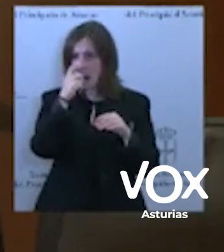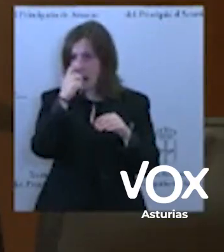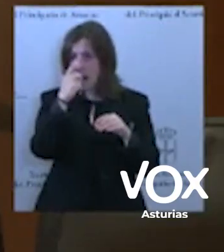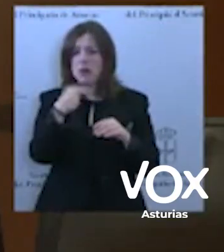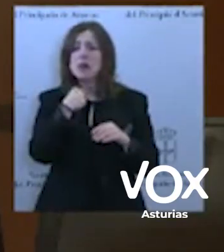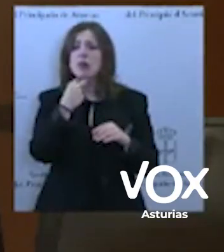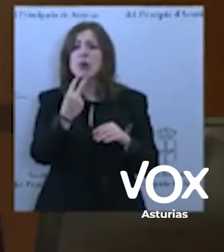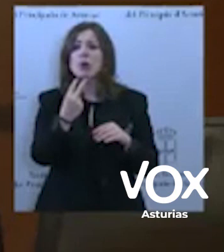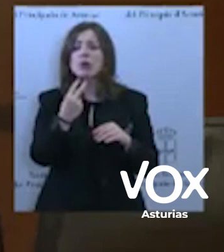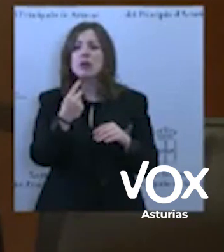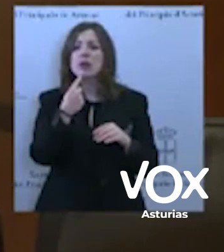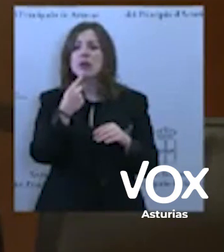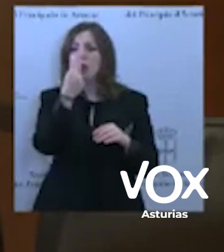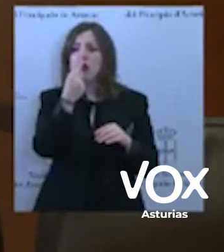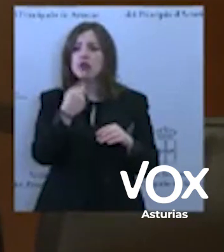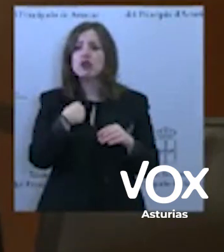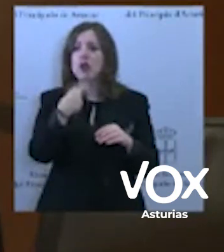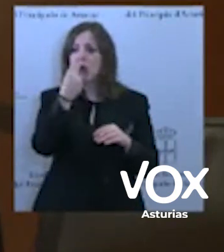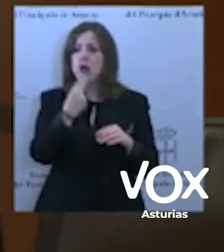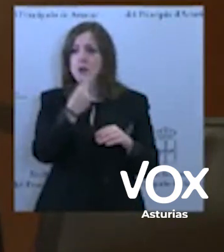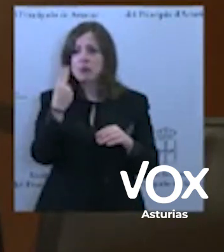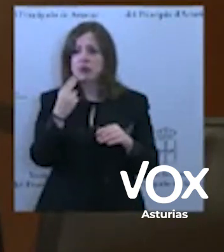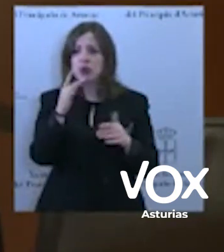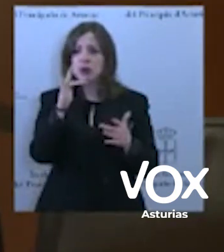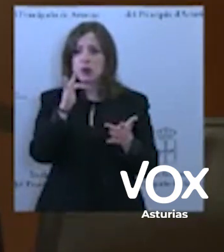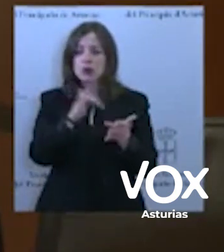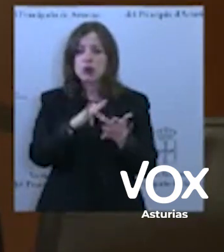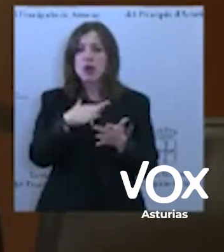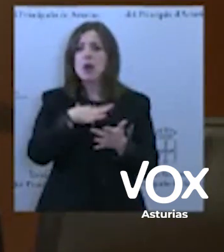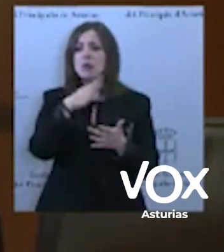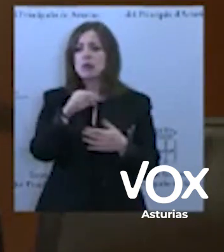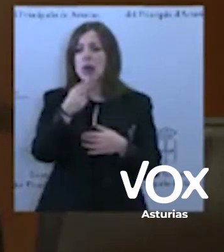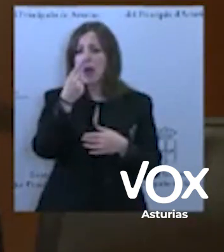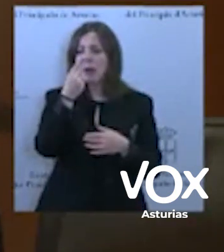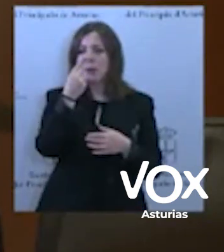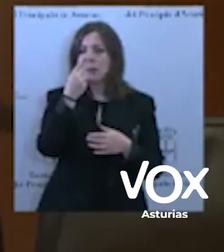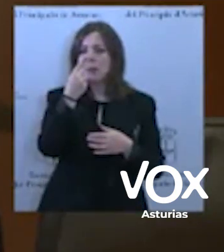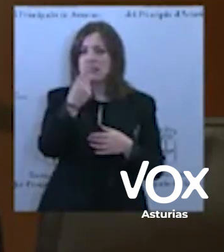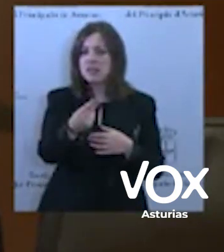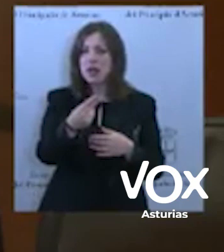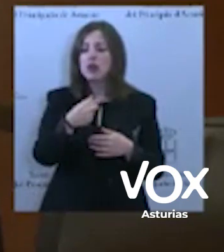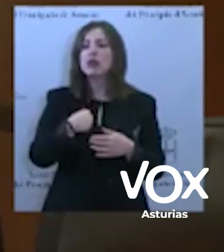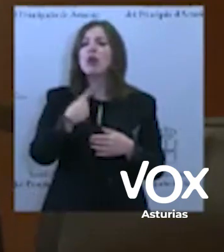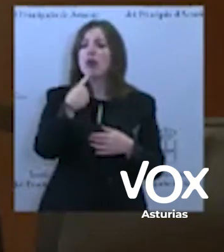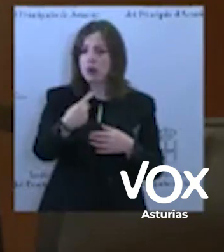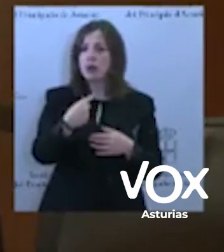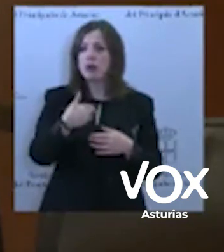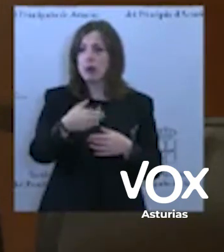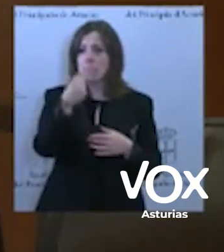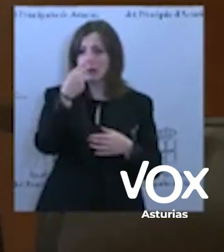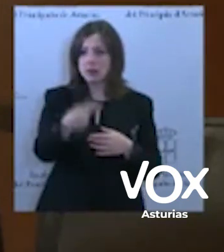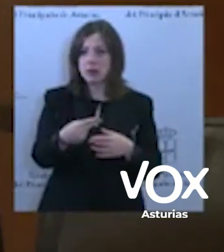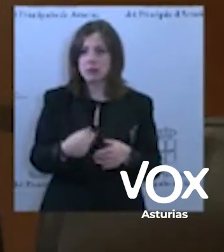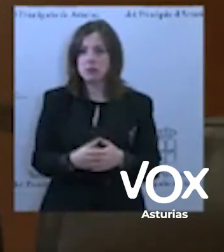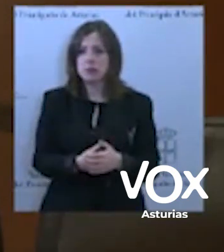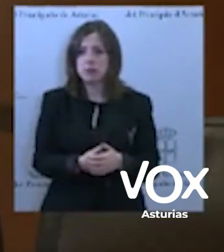que me rehabiliten la posibilidad de visitar, tenéis mi palabra que os voy a visitar. Fin de la cita.